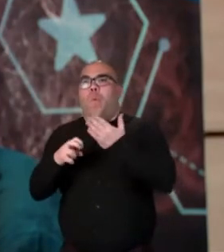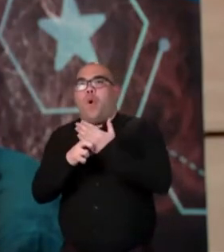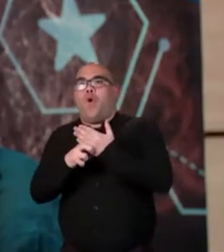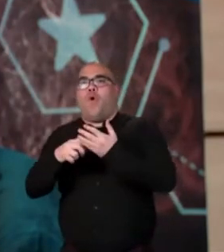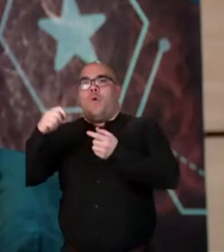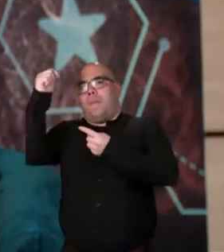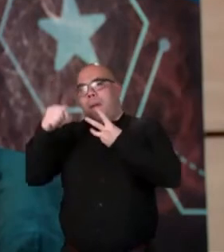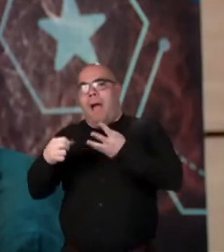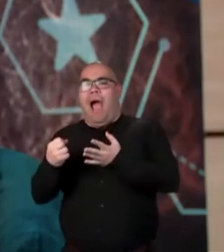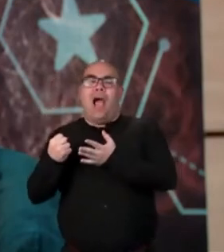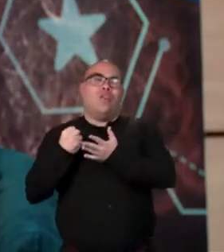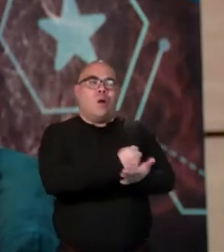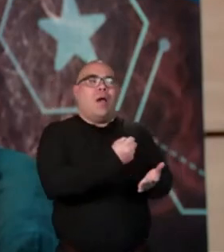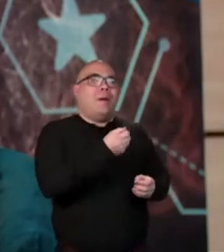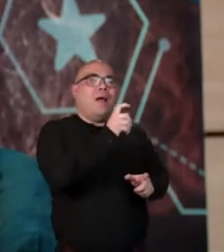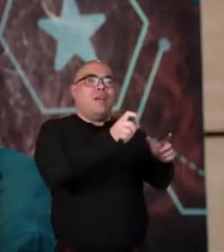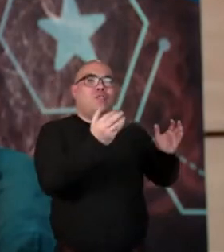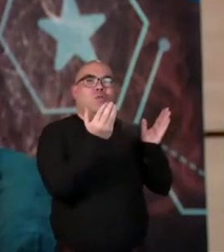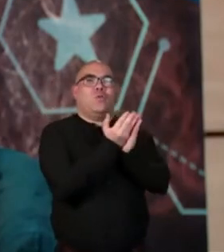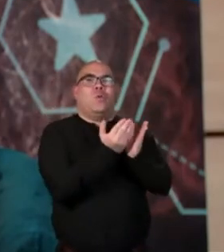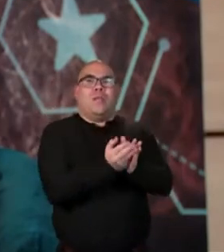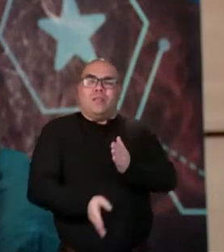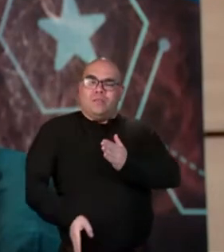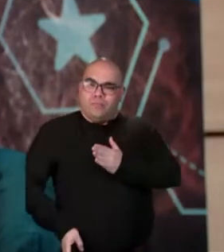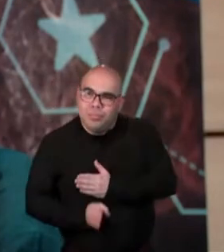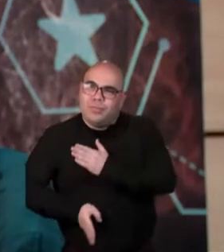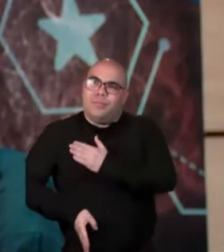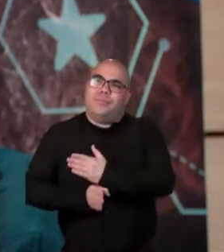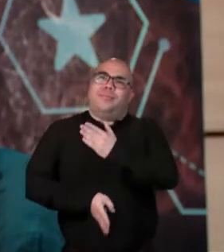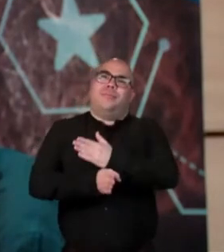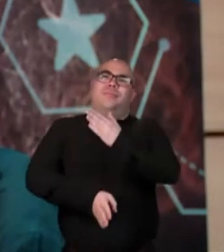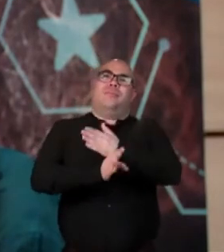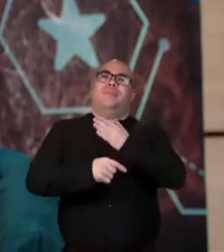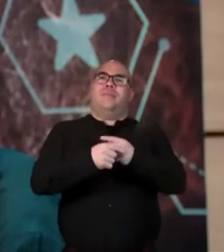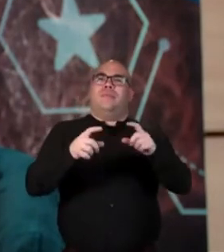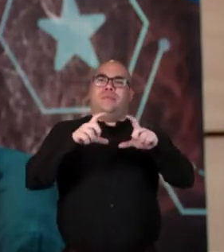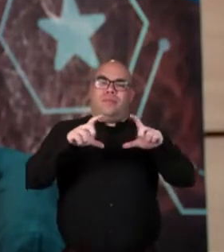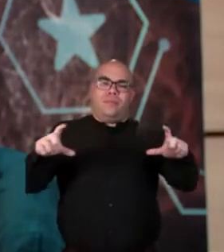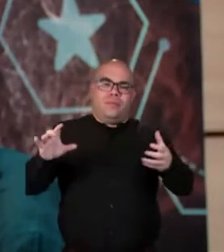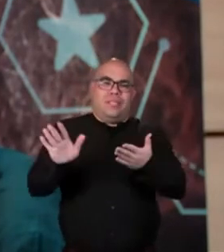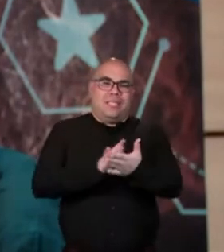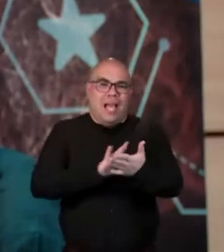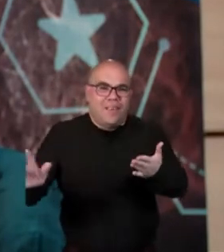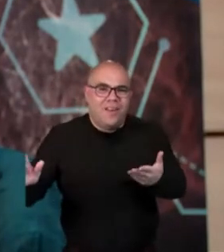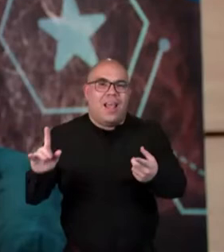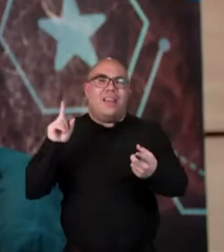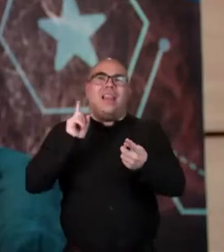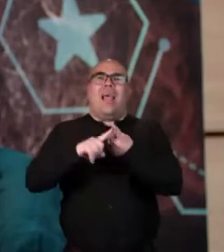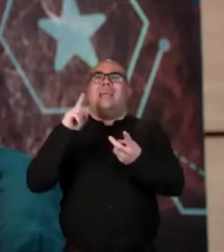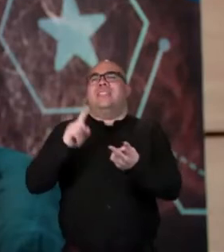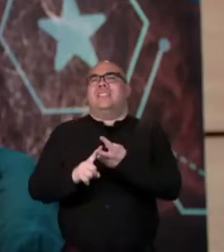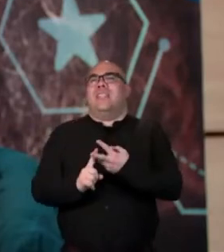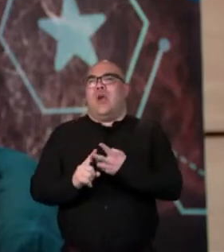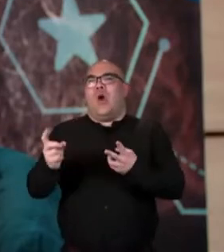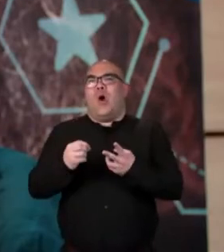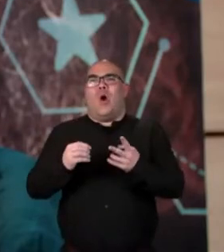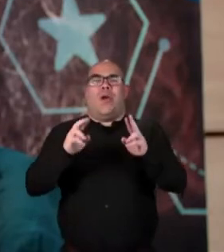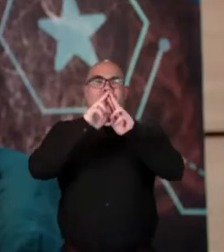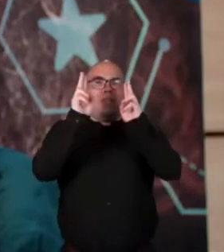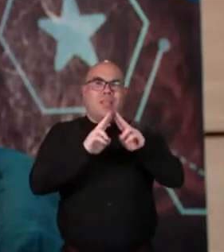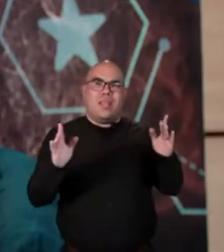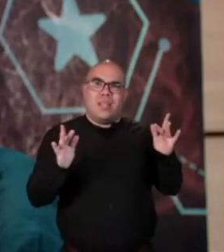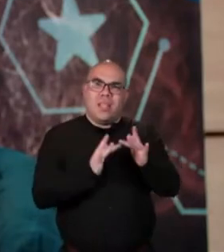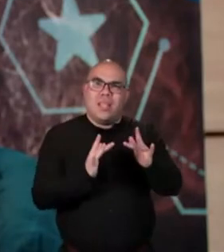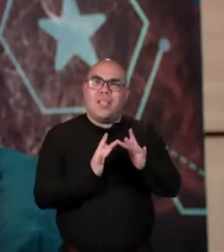ayuda para que los estudiantes puedan continuar dotarles de tabletas dotarles de conectividad a través